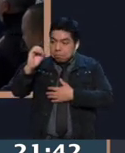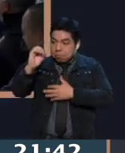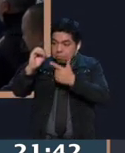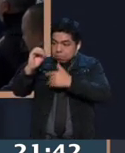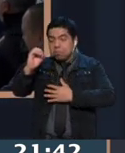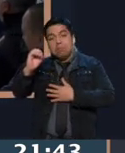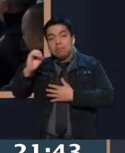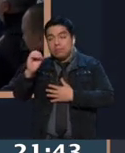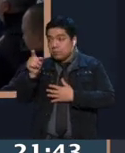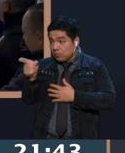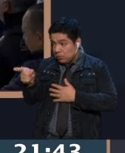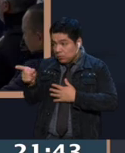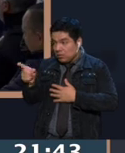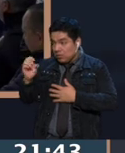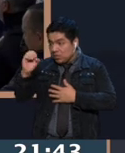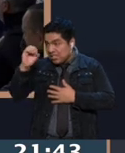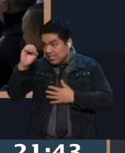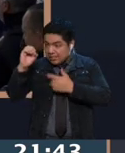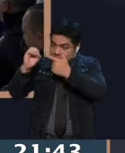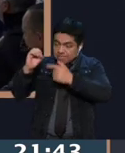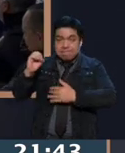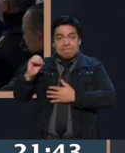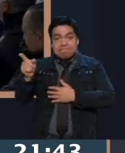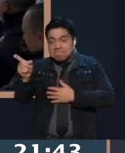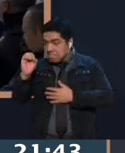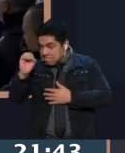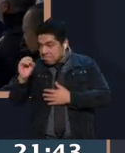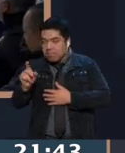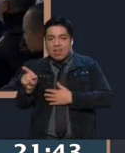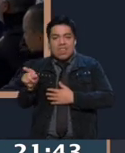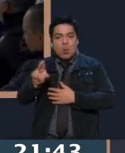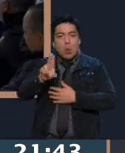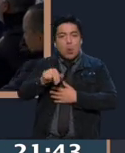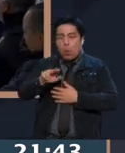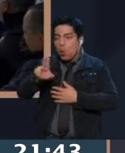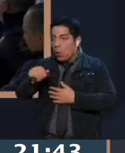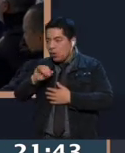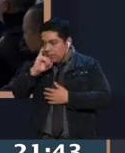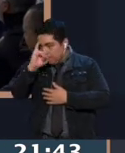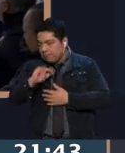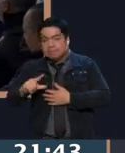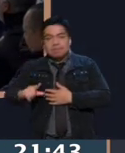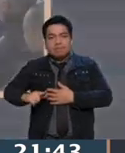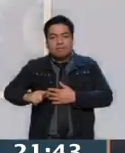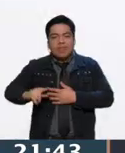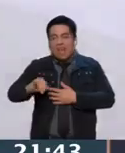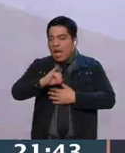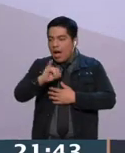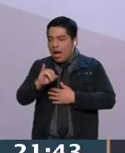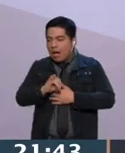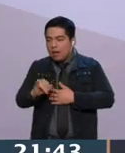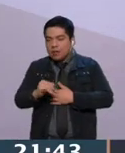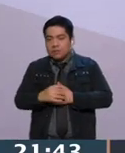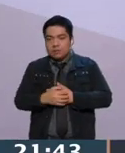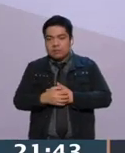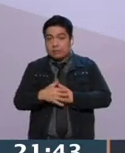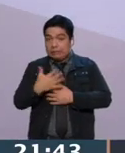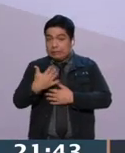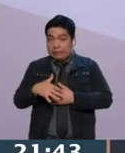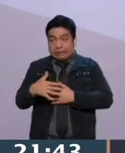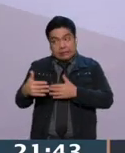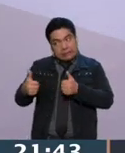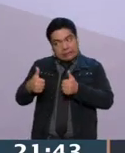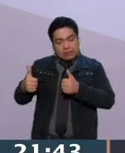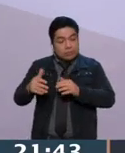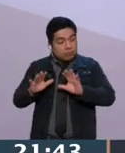Tú no vales nada. Y tú no vas a ser nunca jefe de gobierno. Se lleva un